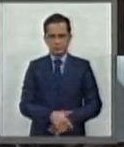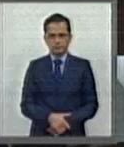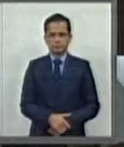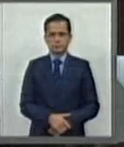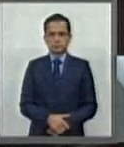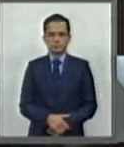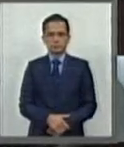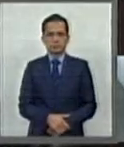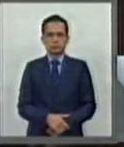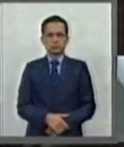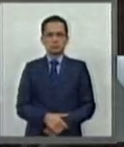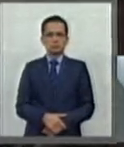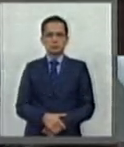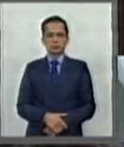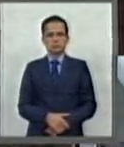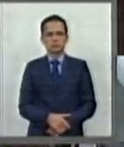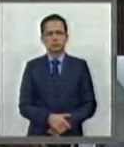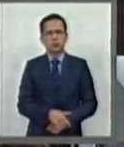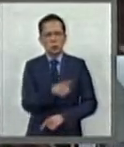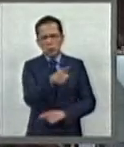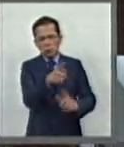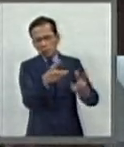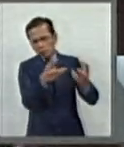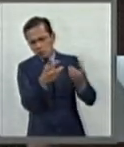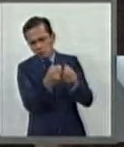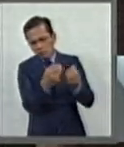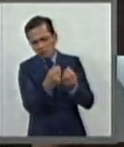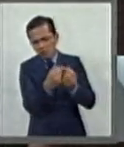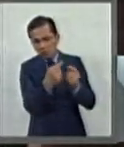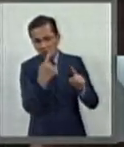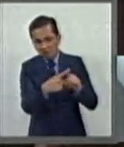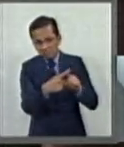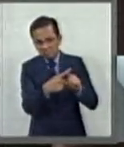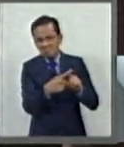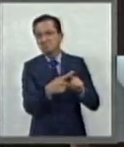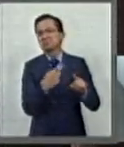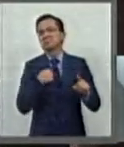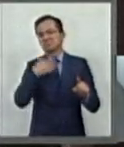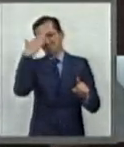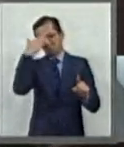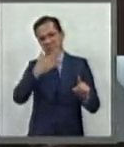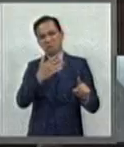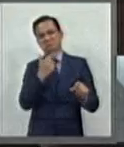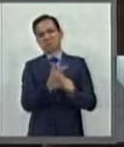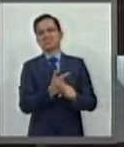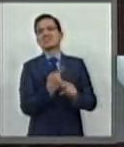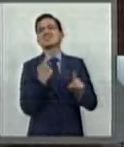Dime con quién andas y te voy a decir quién eres.